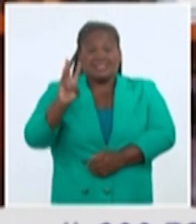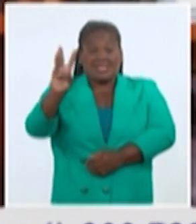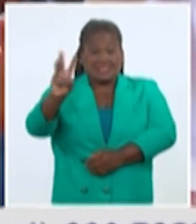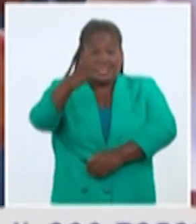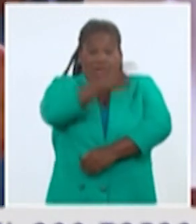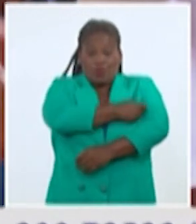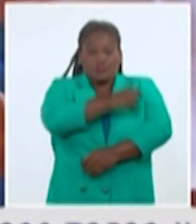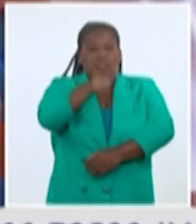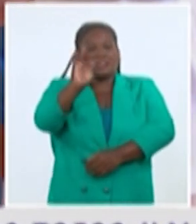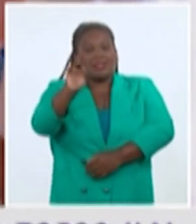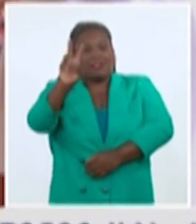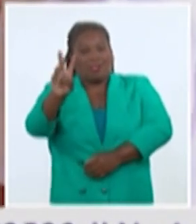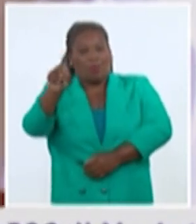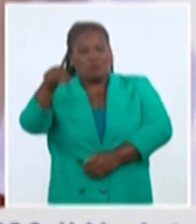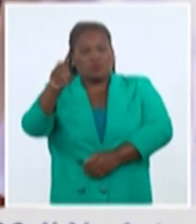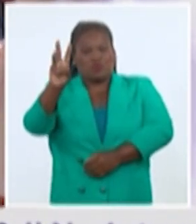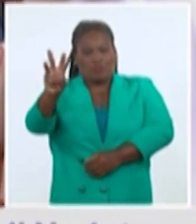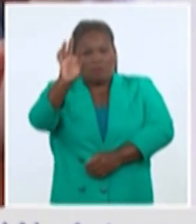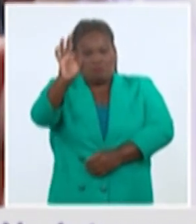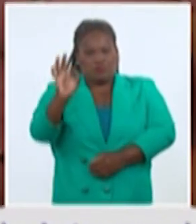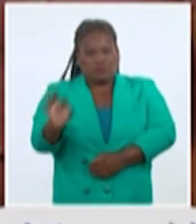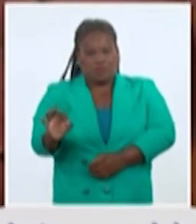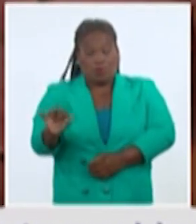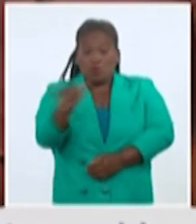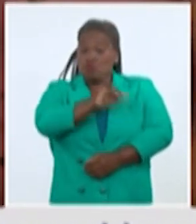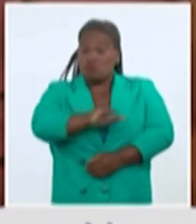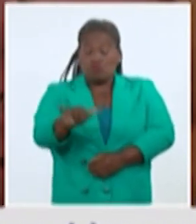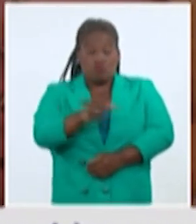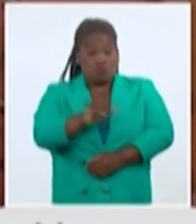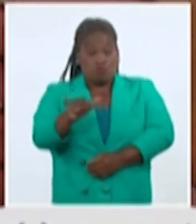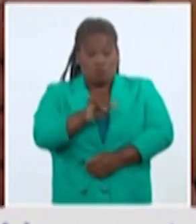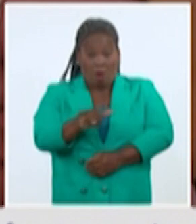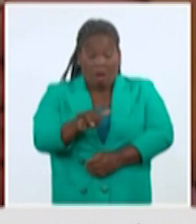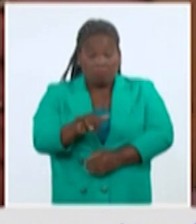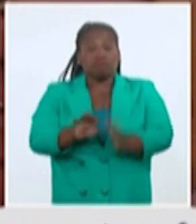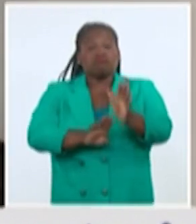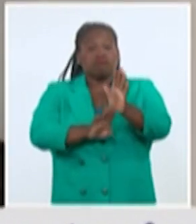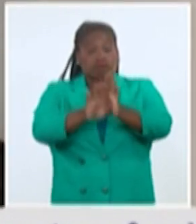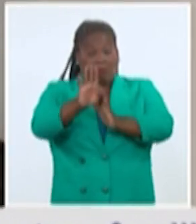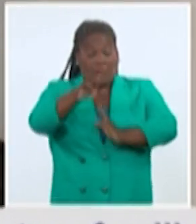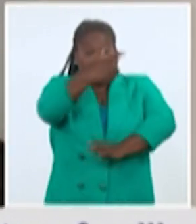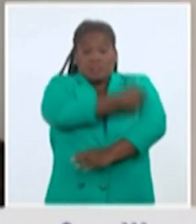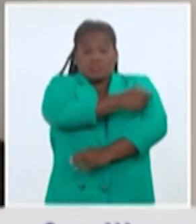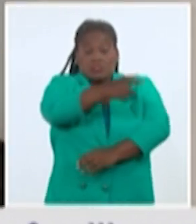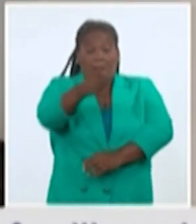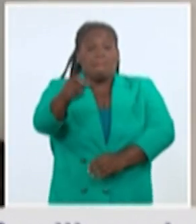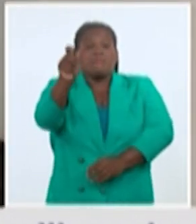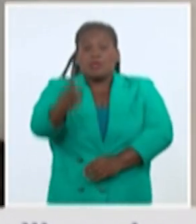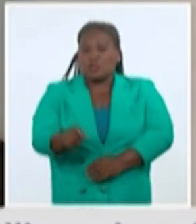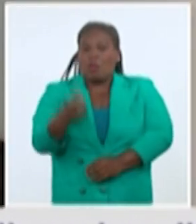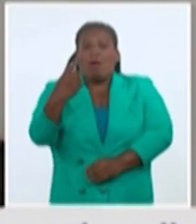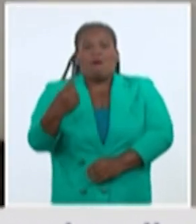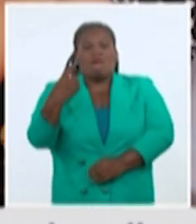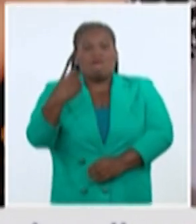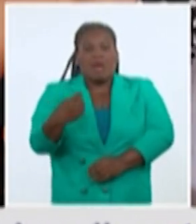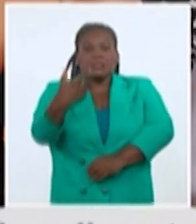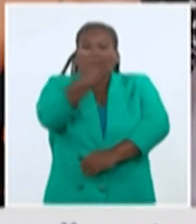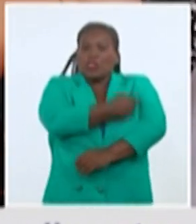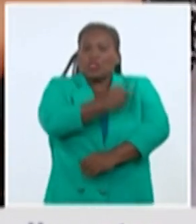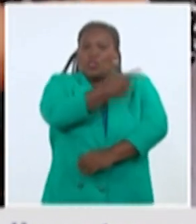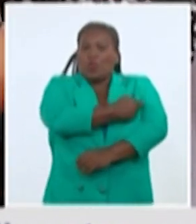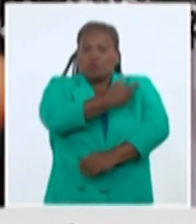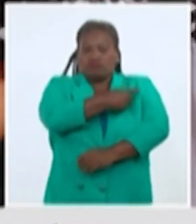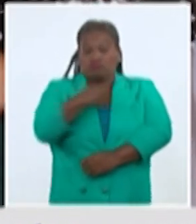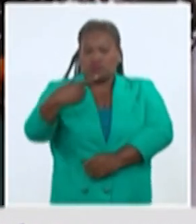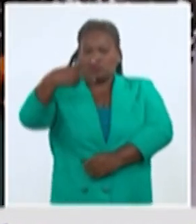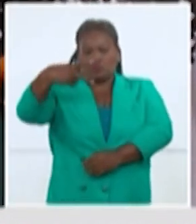72.3%. De la misma manera, se procede con la inmunización de las personas que aún no se han vacunado o les falta alguna dosis.